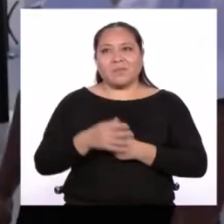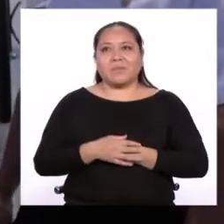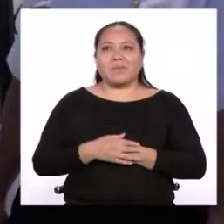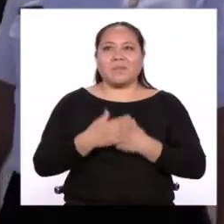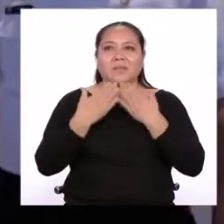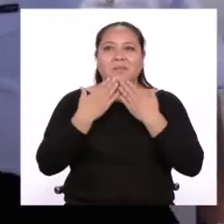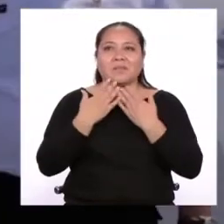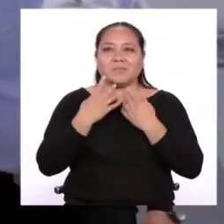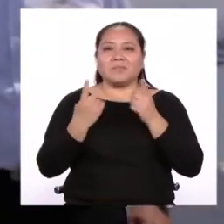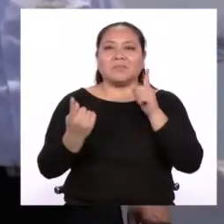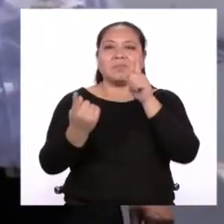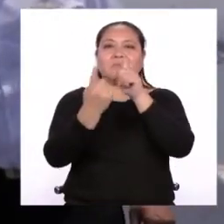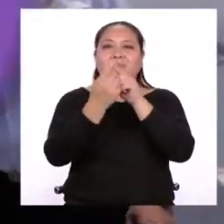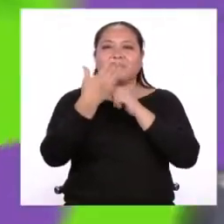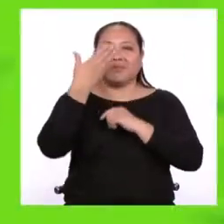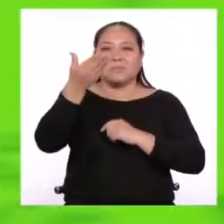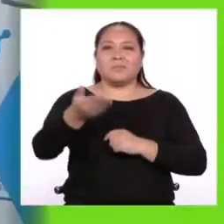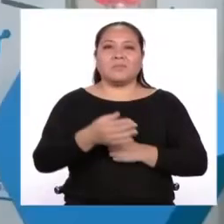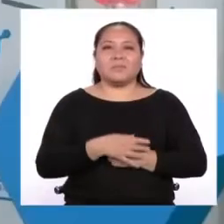Nos vemos en el set.